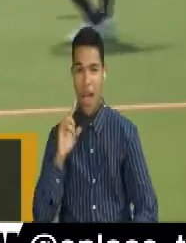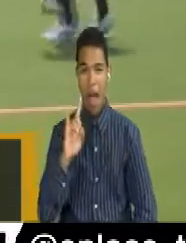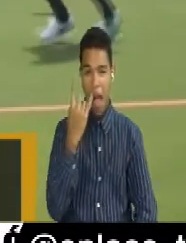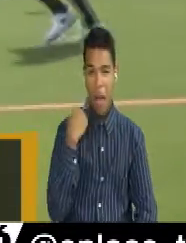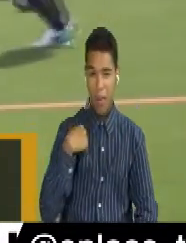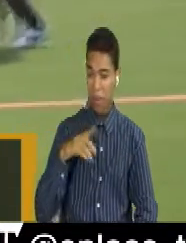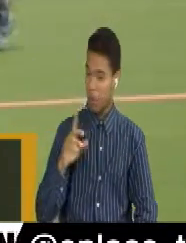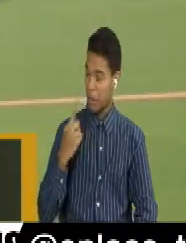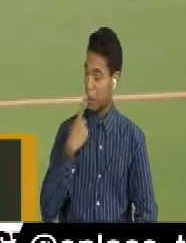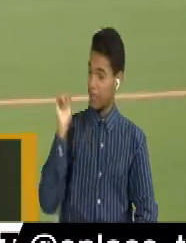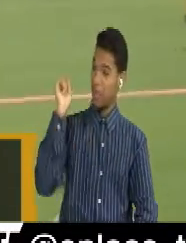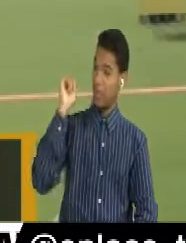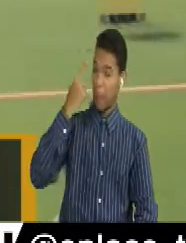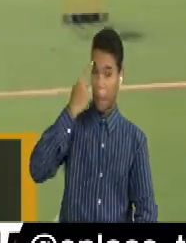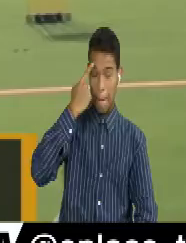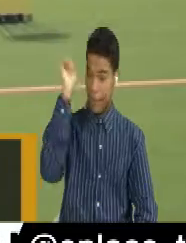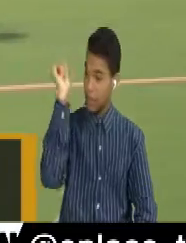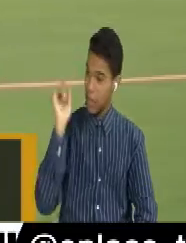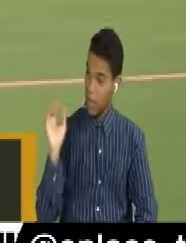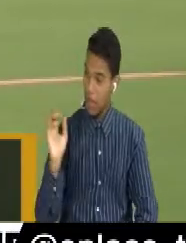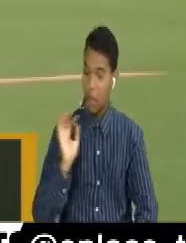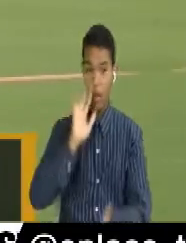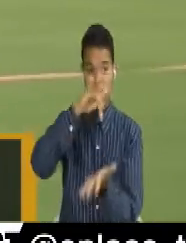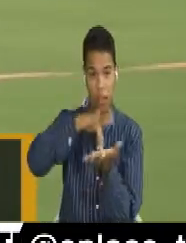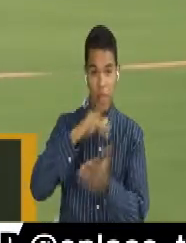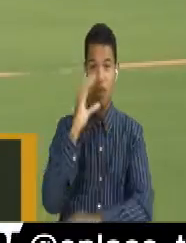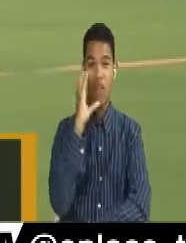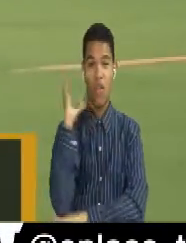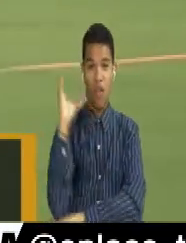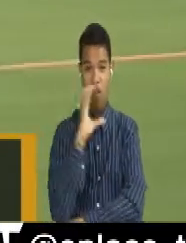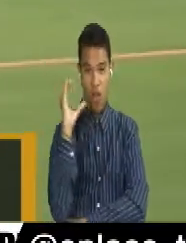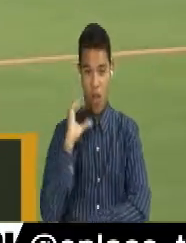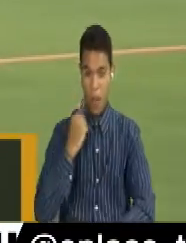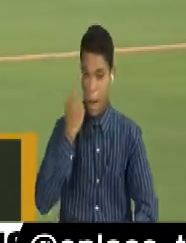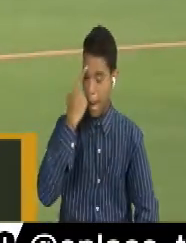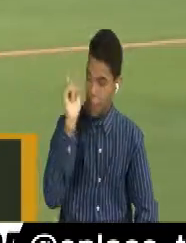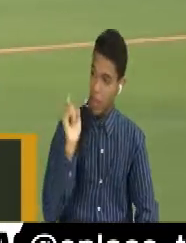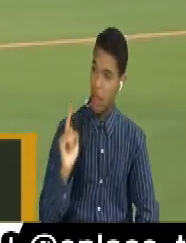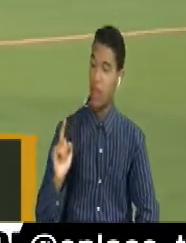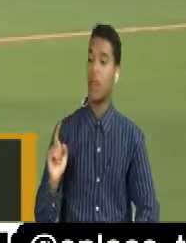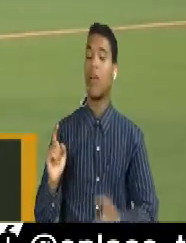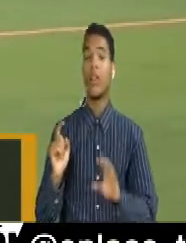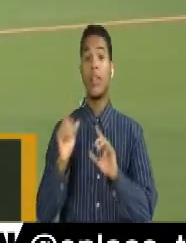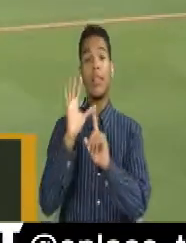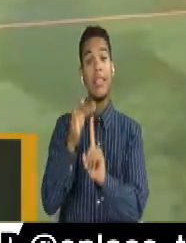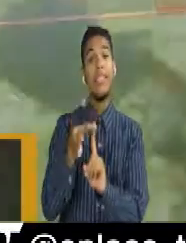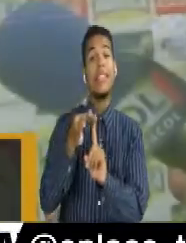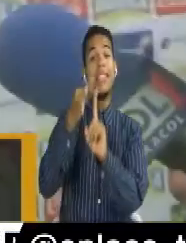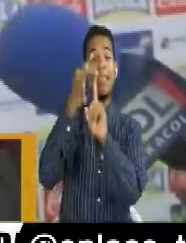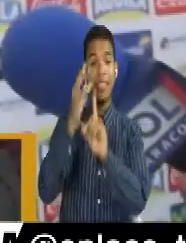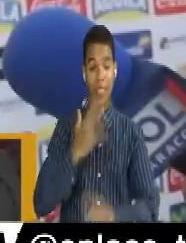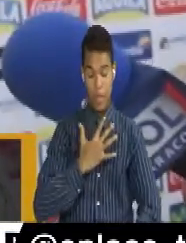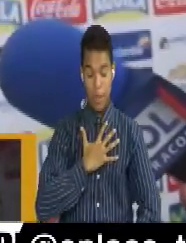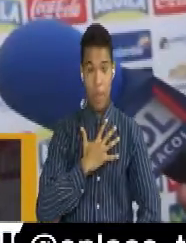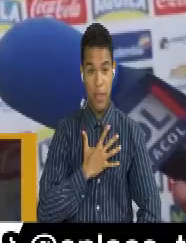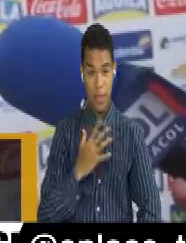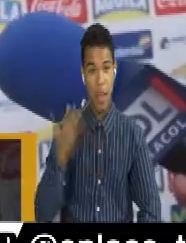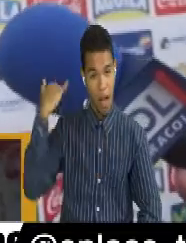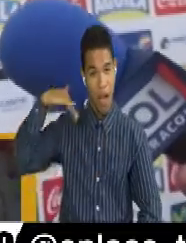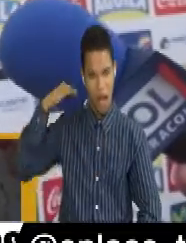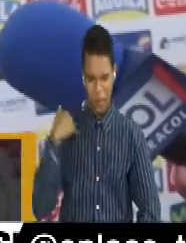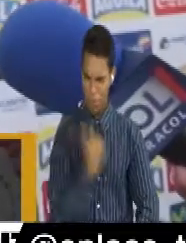qué, poder estar otra vez en este partido. Y sí, fue un partido muy especial para mí porque estaba en muy buen